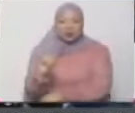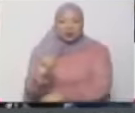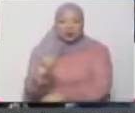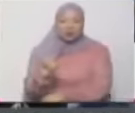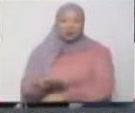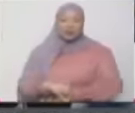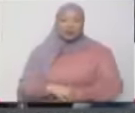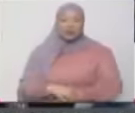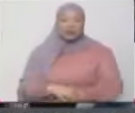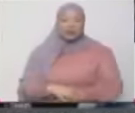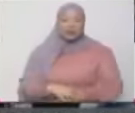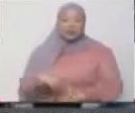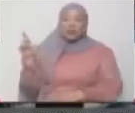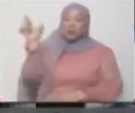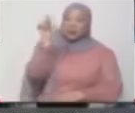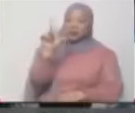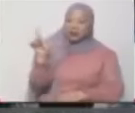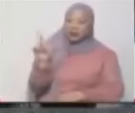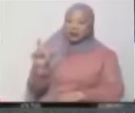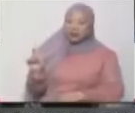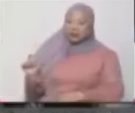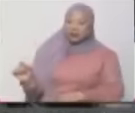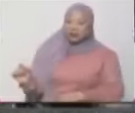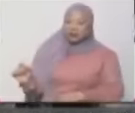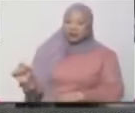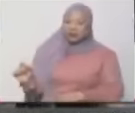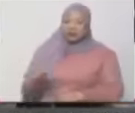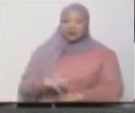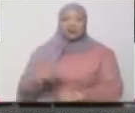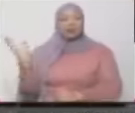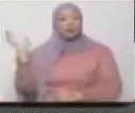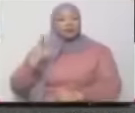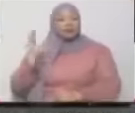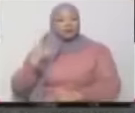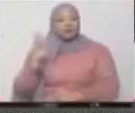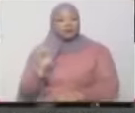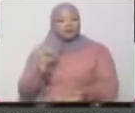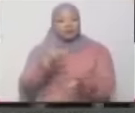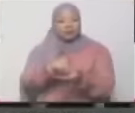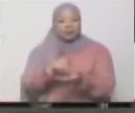La Guayana Esequiba y Caracas, presente.